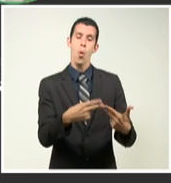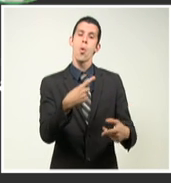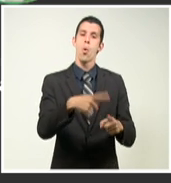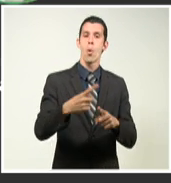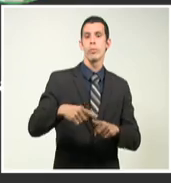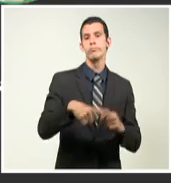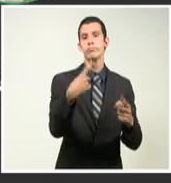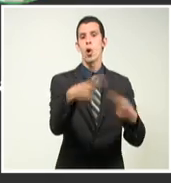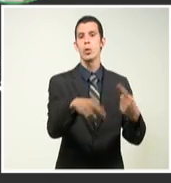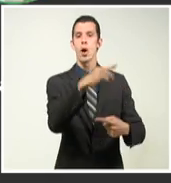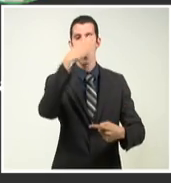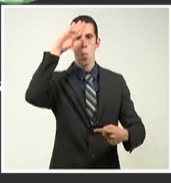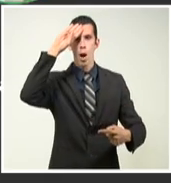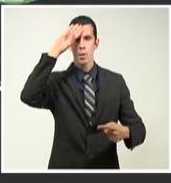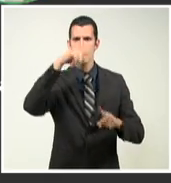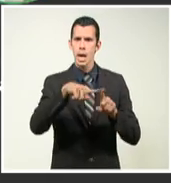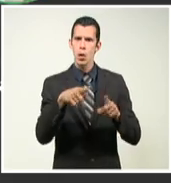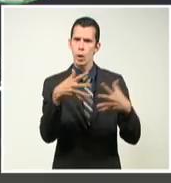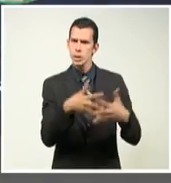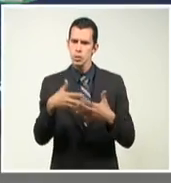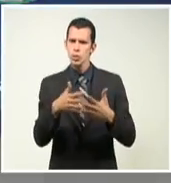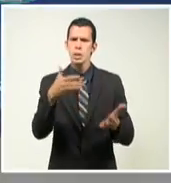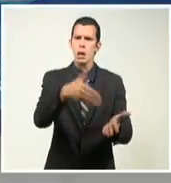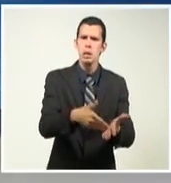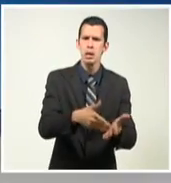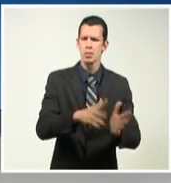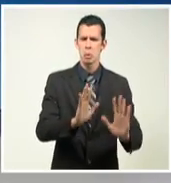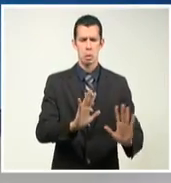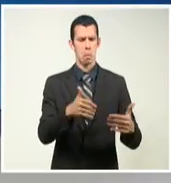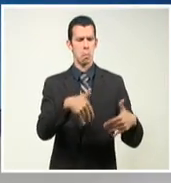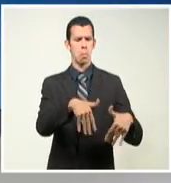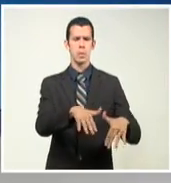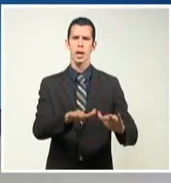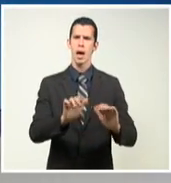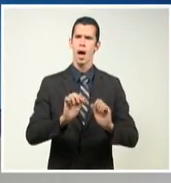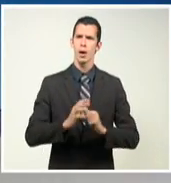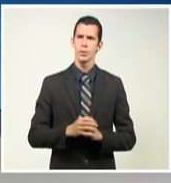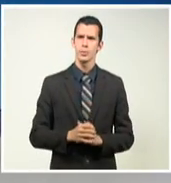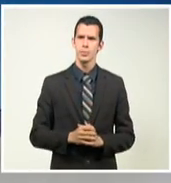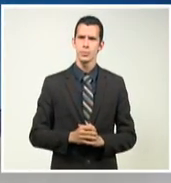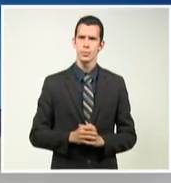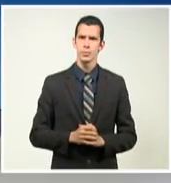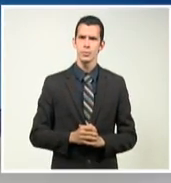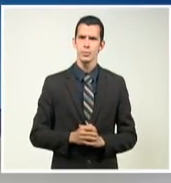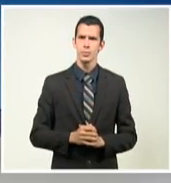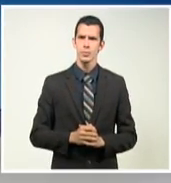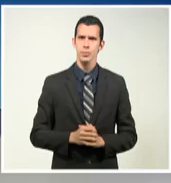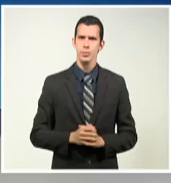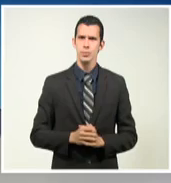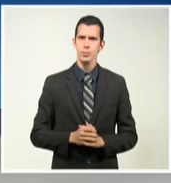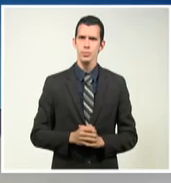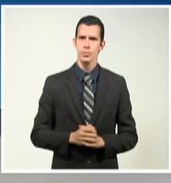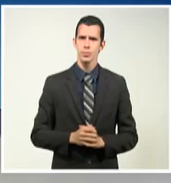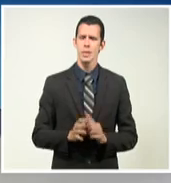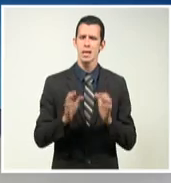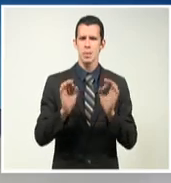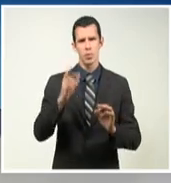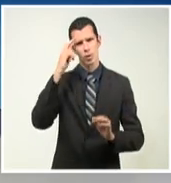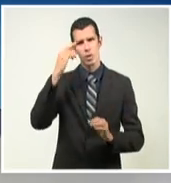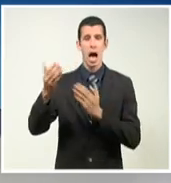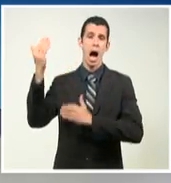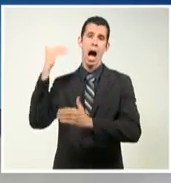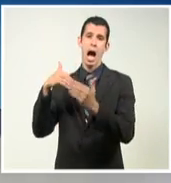administración de Trump, que casi dice adiós. Pero siguiendo la lógica del artículo de Javier, una especie de nueva o de